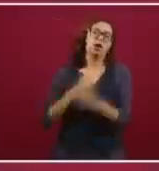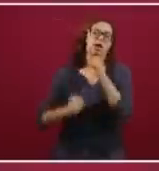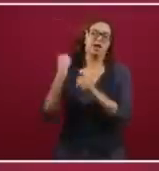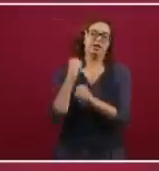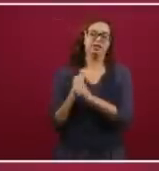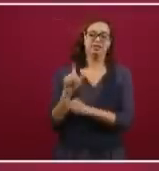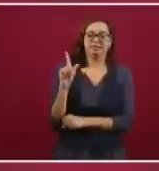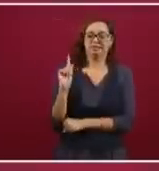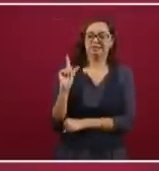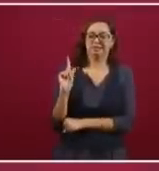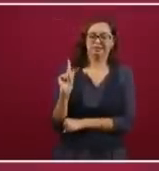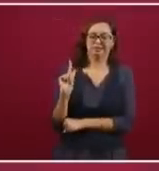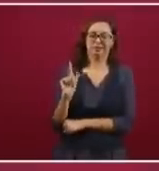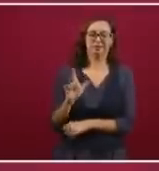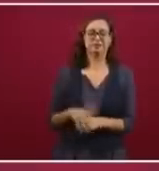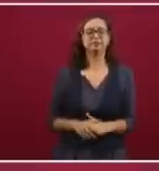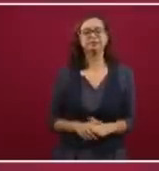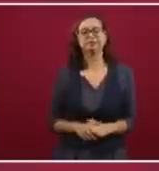Una